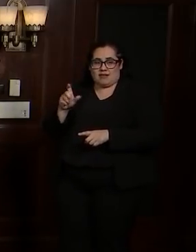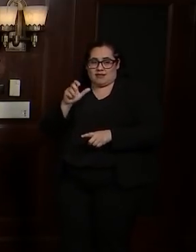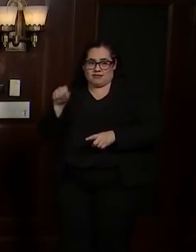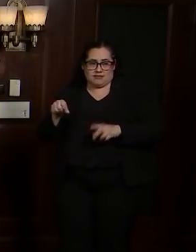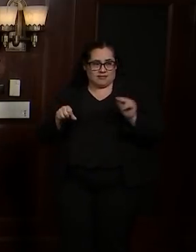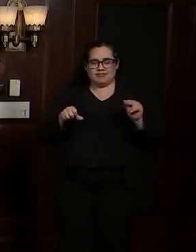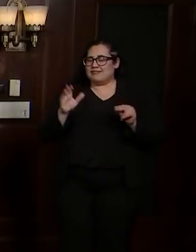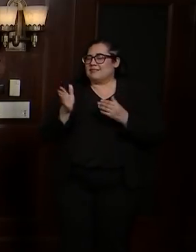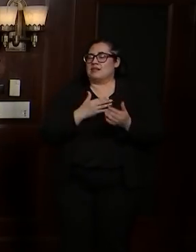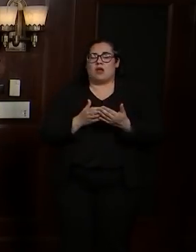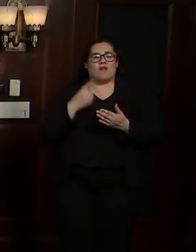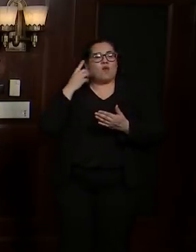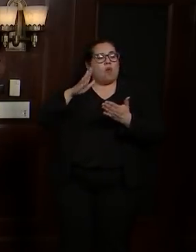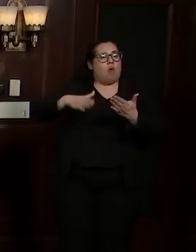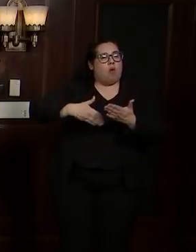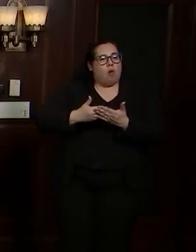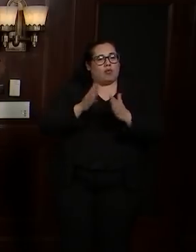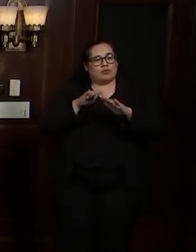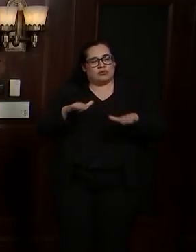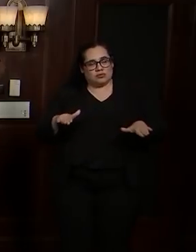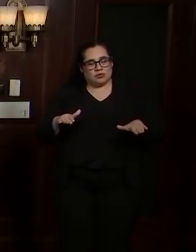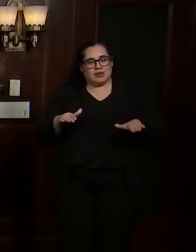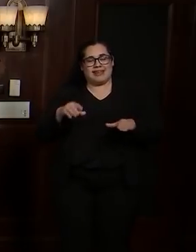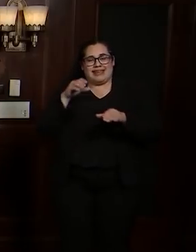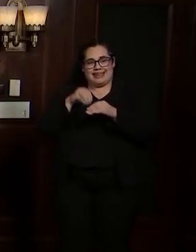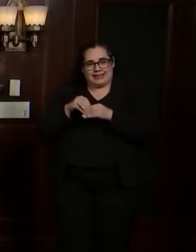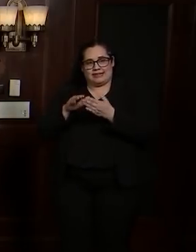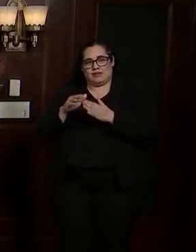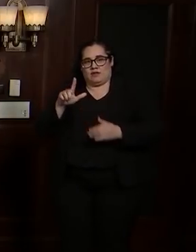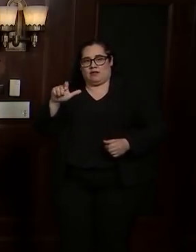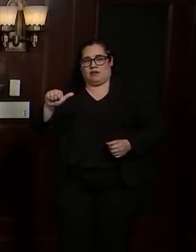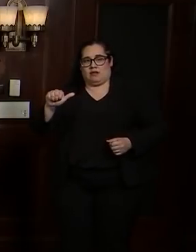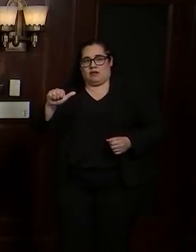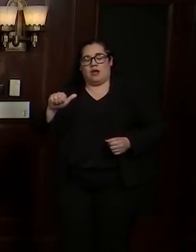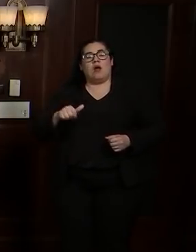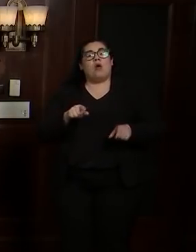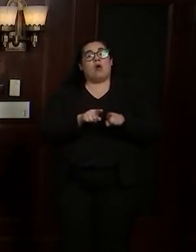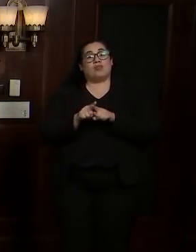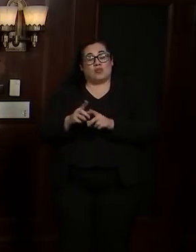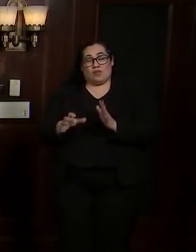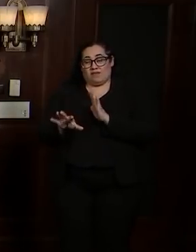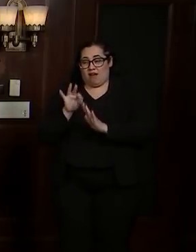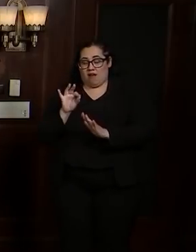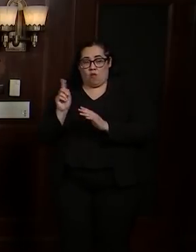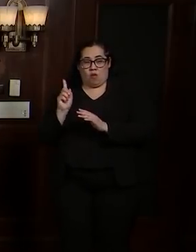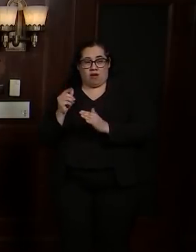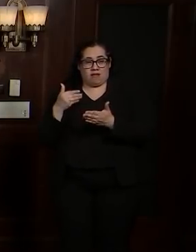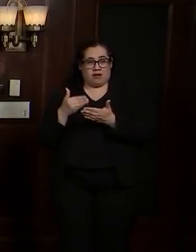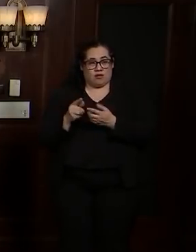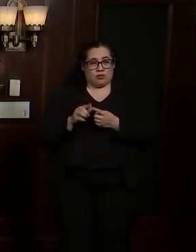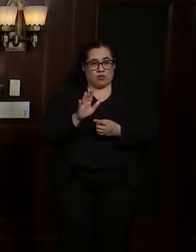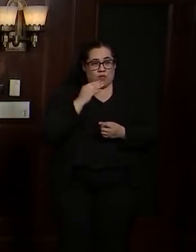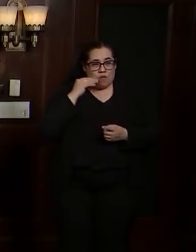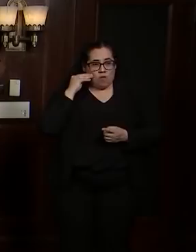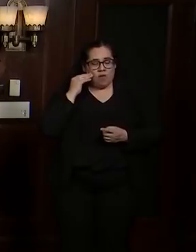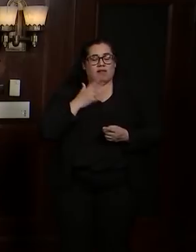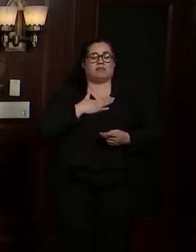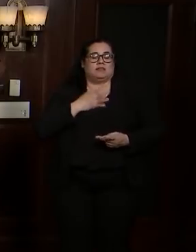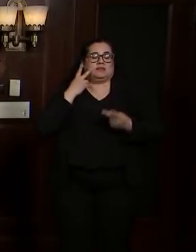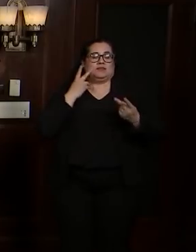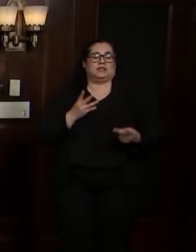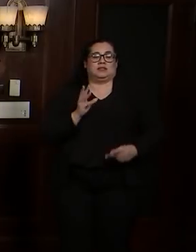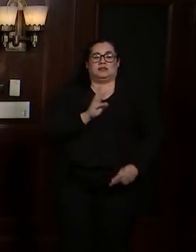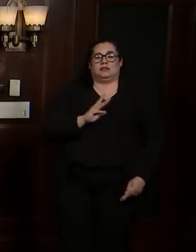LAUSD, es por todos los niños en Los Ángeles. Para encontrar un sitio cerca de ti, visita la